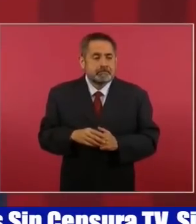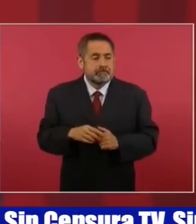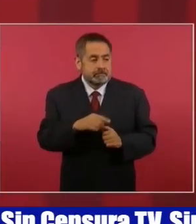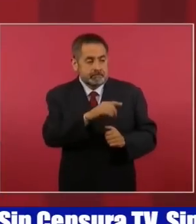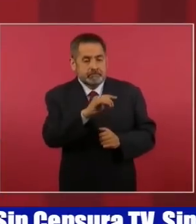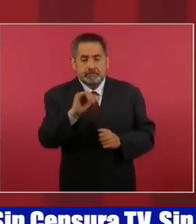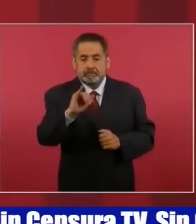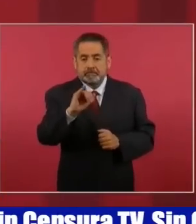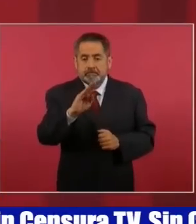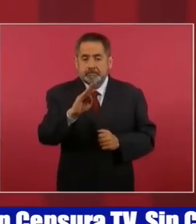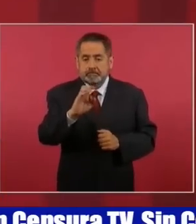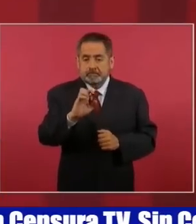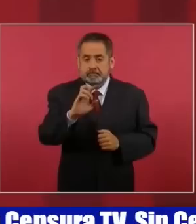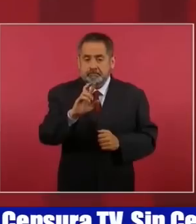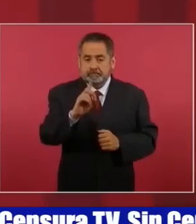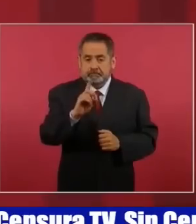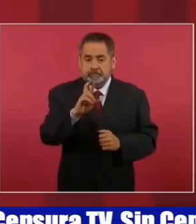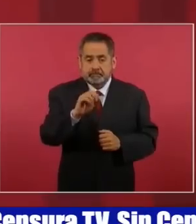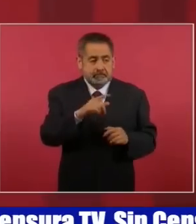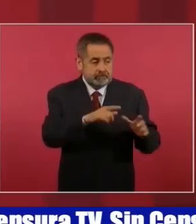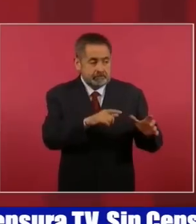Iberdrola.